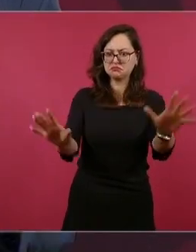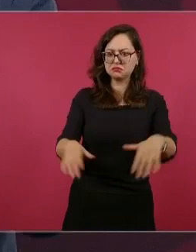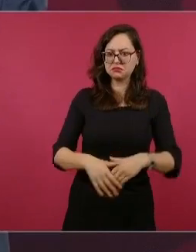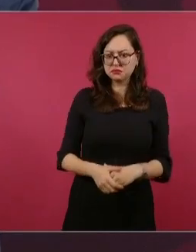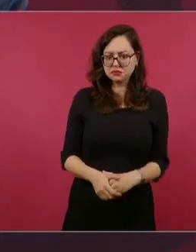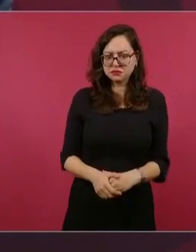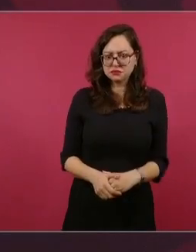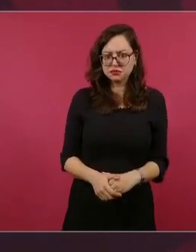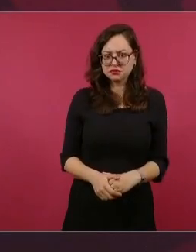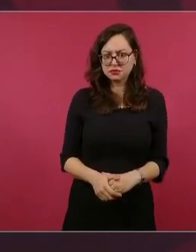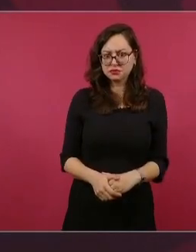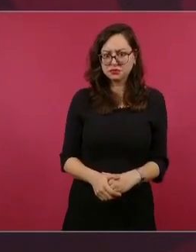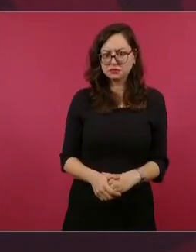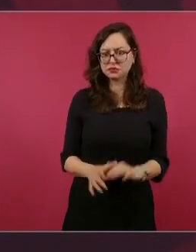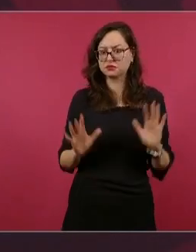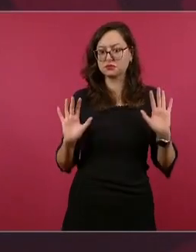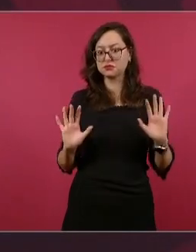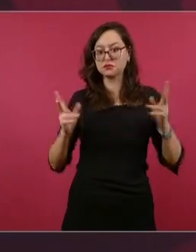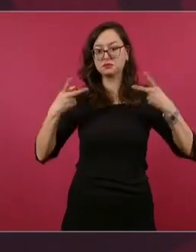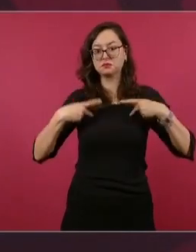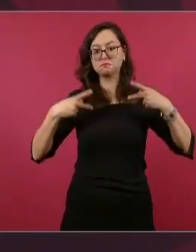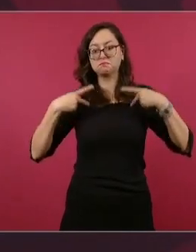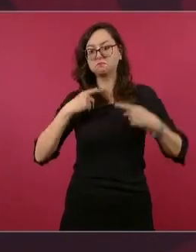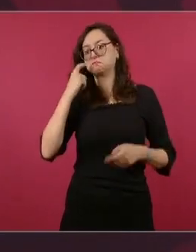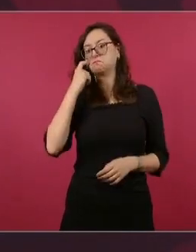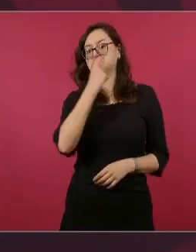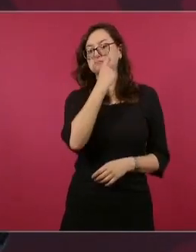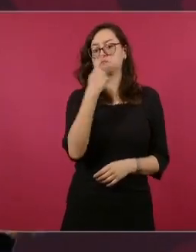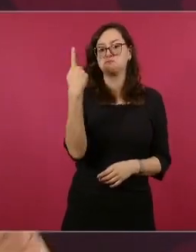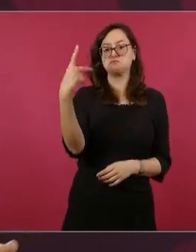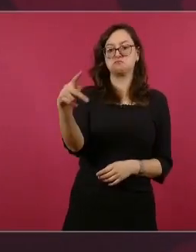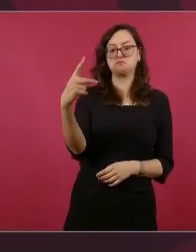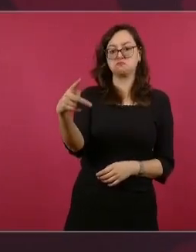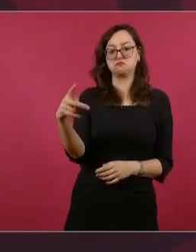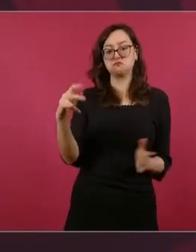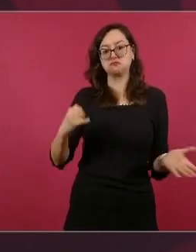y que los mexicanos decidan, pero